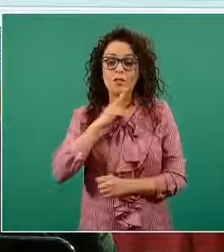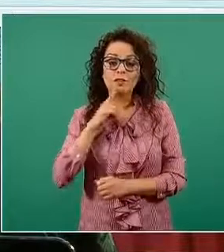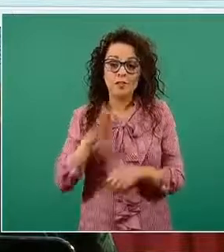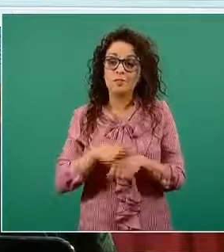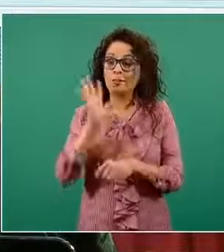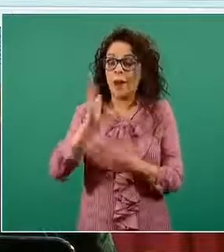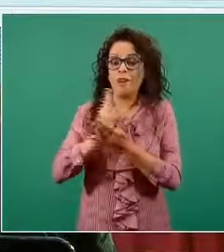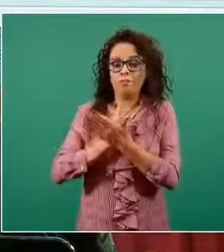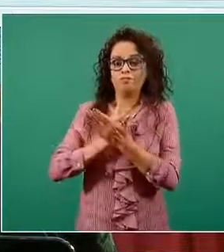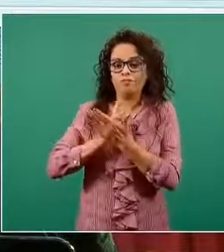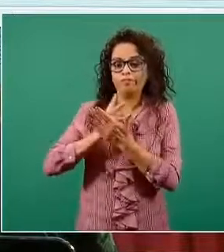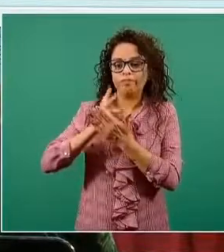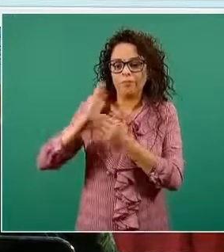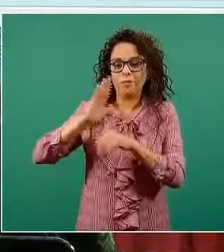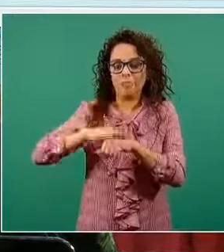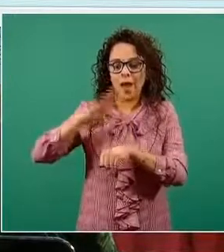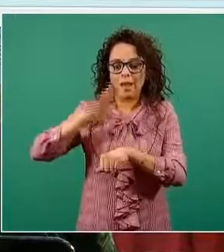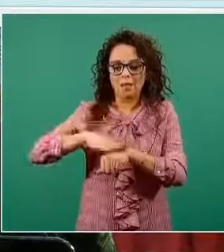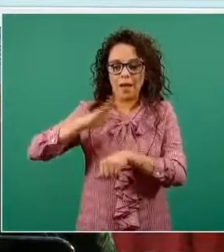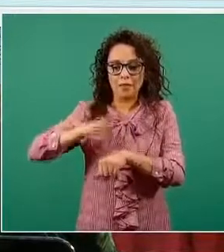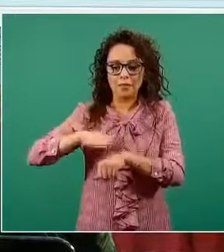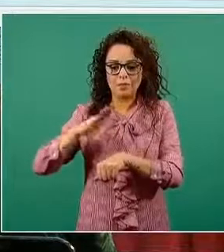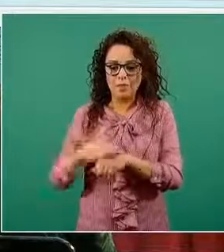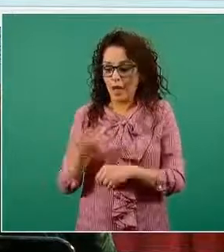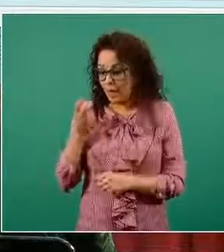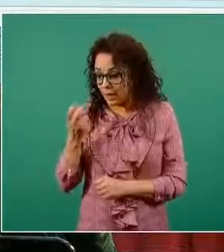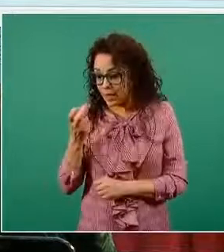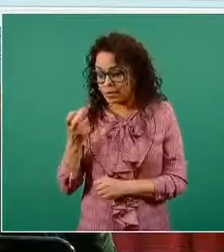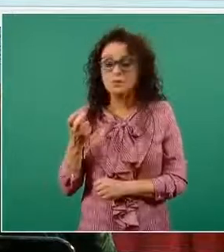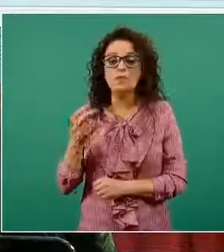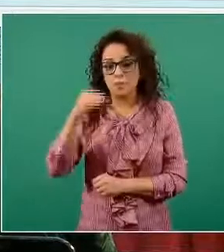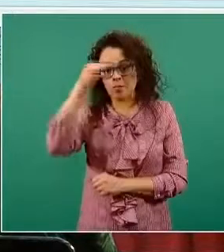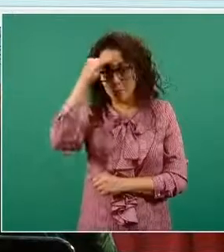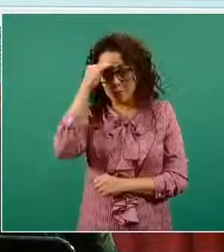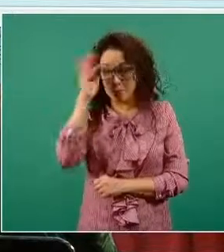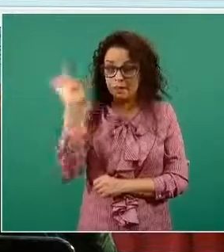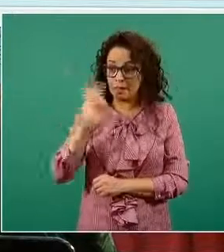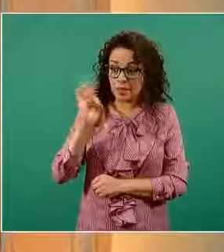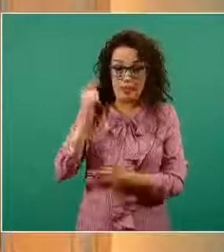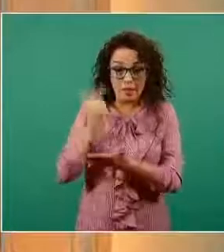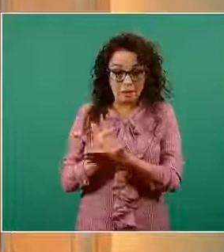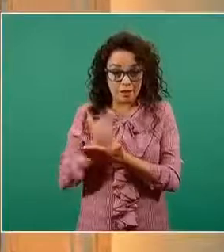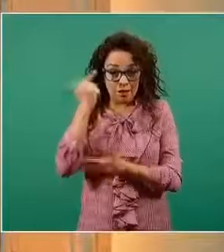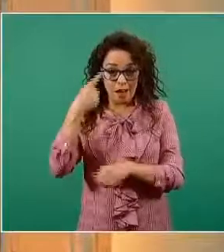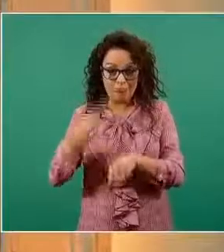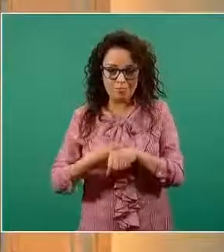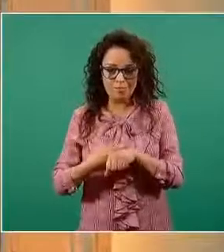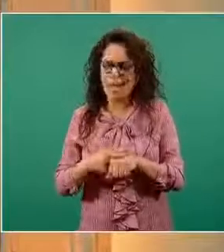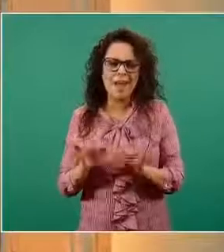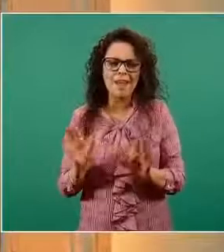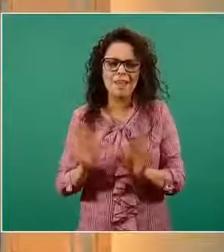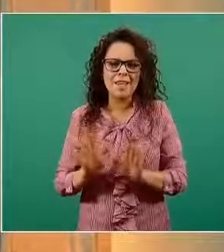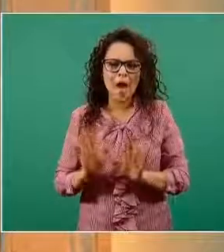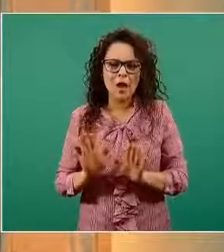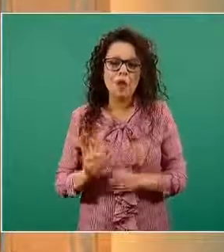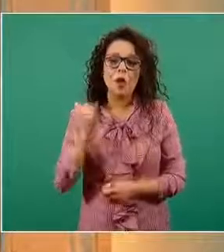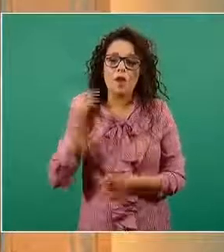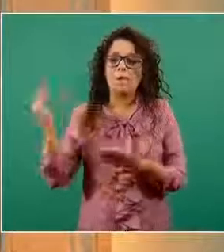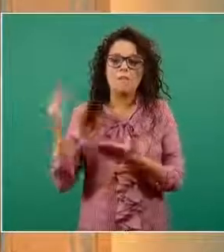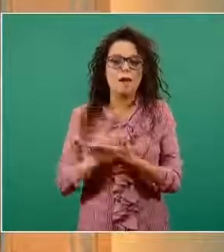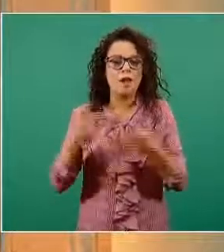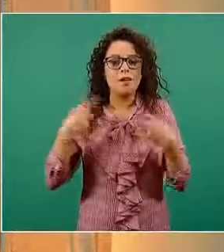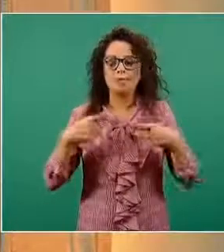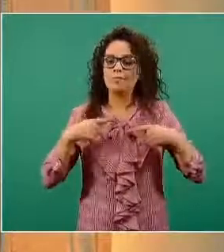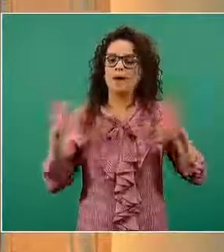que es un grupo en donde obviamente ya no esperamos casos graves de la enfermedad y pues mucho menos defunciones a